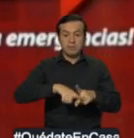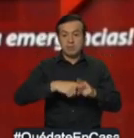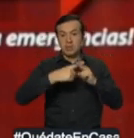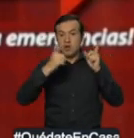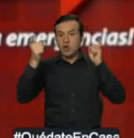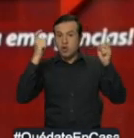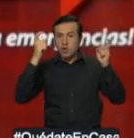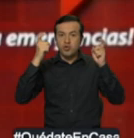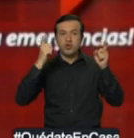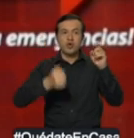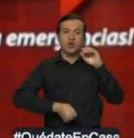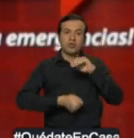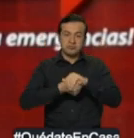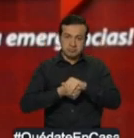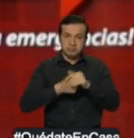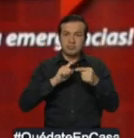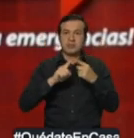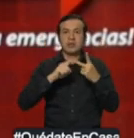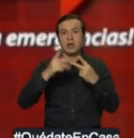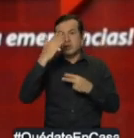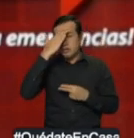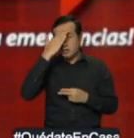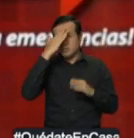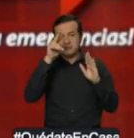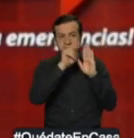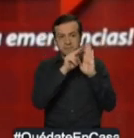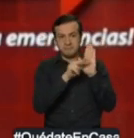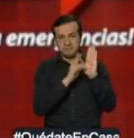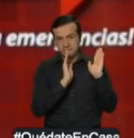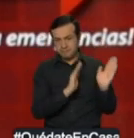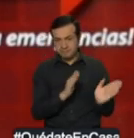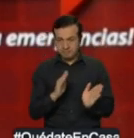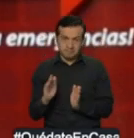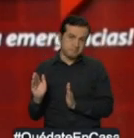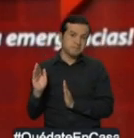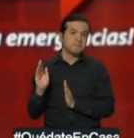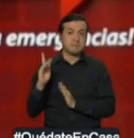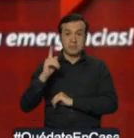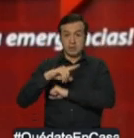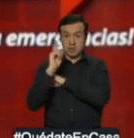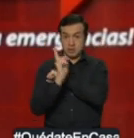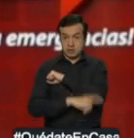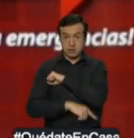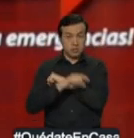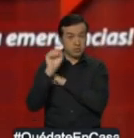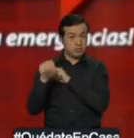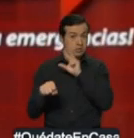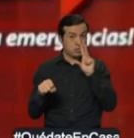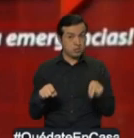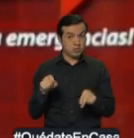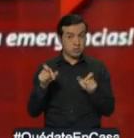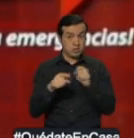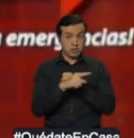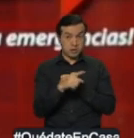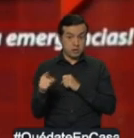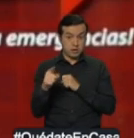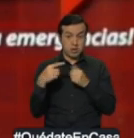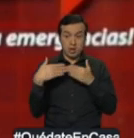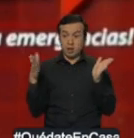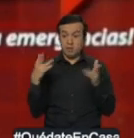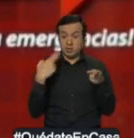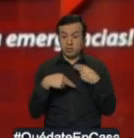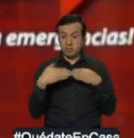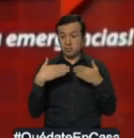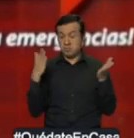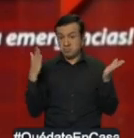controles del toque de queda sabemos cuáles normas se van a aplicar si se va a sancionar o no se va a sancionar a quien abra un comercio porque